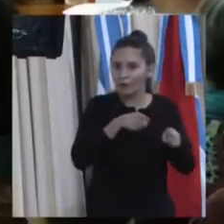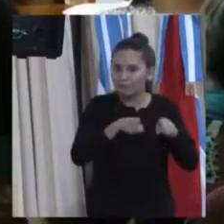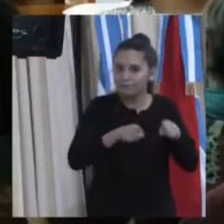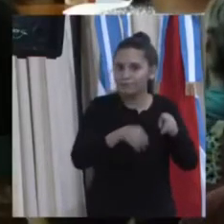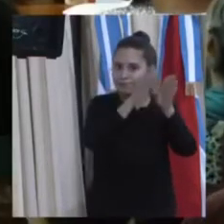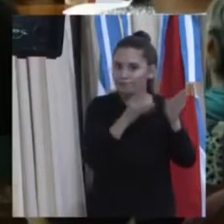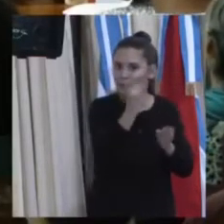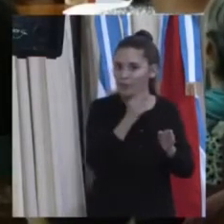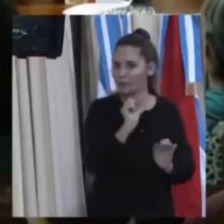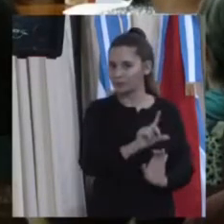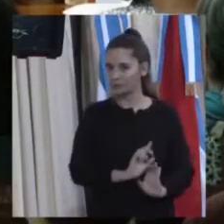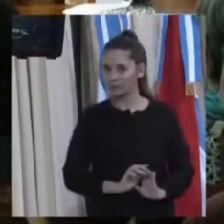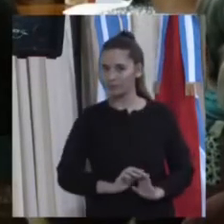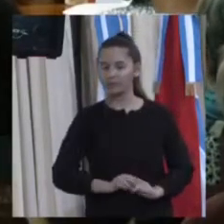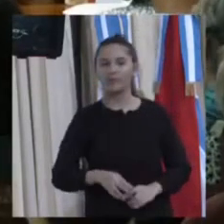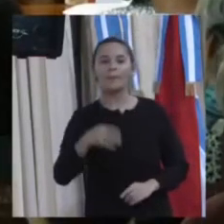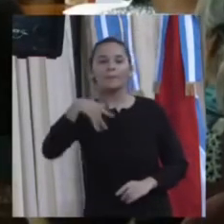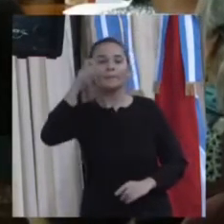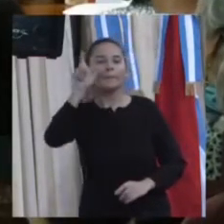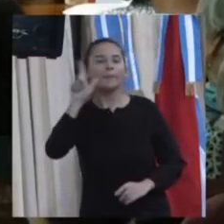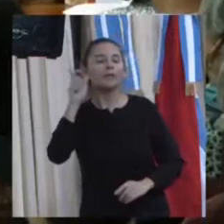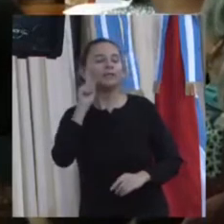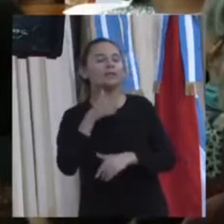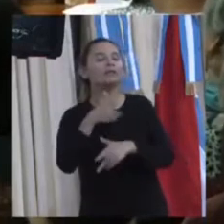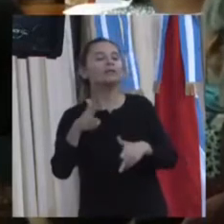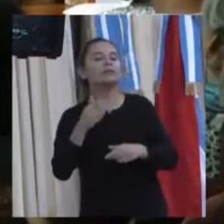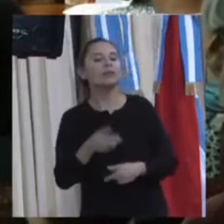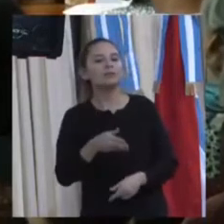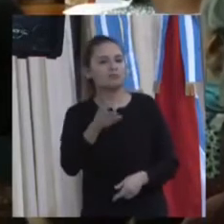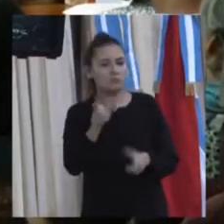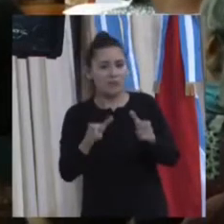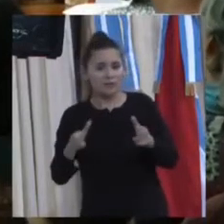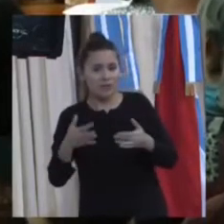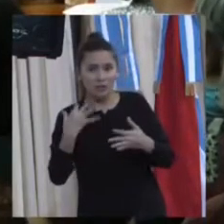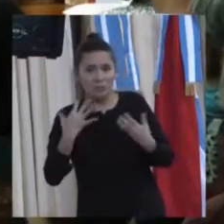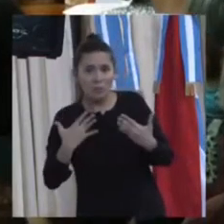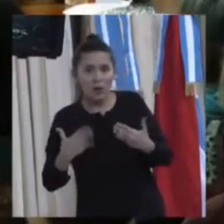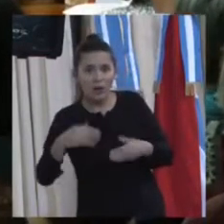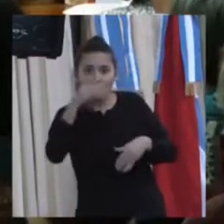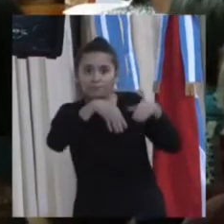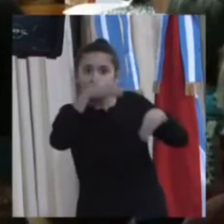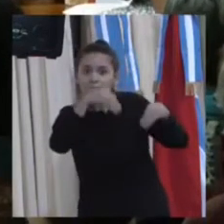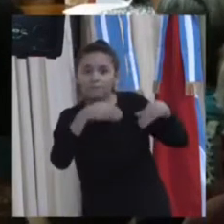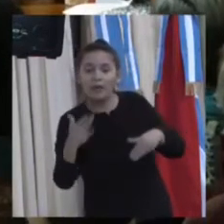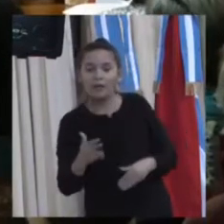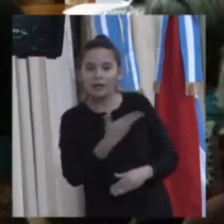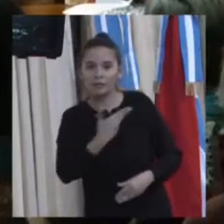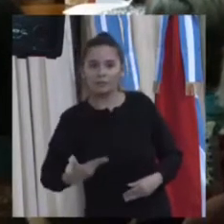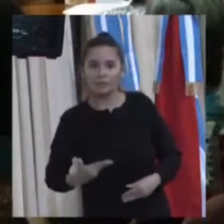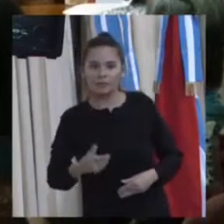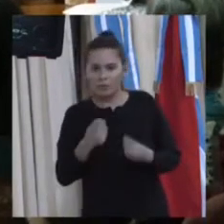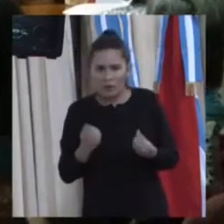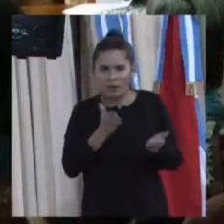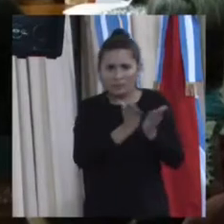Reflexionaba Mella: si los ciudadanos pueden elegir hasta el presidente, ¿cómo puede ser que los estudiantes no elijan a las